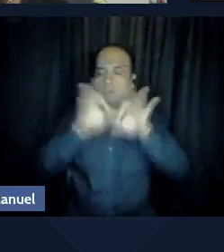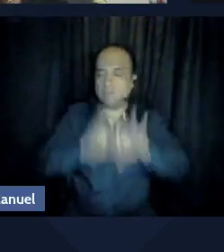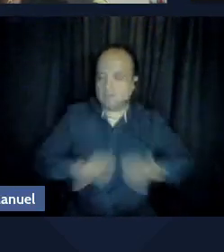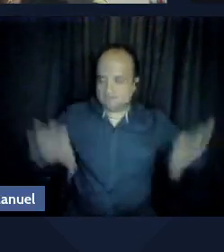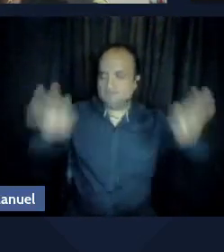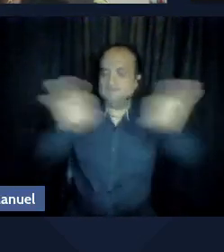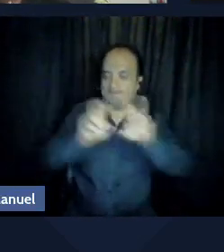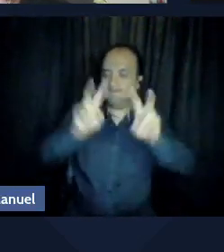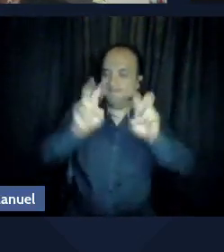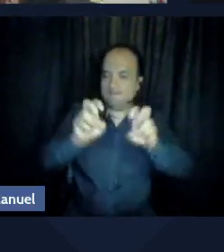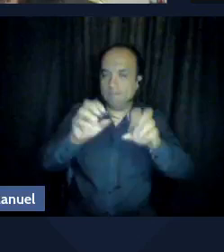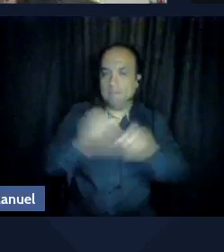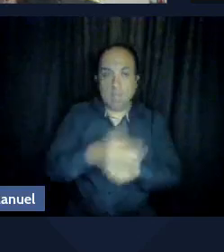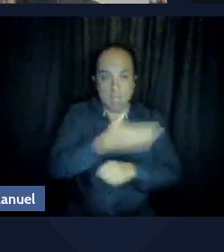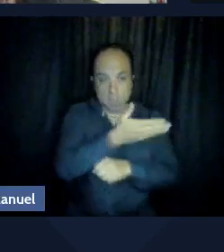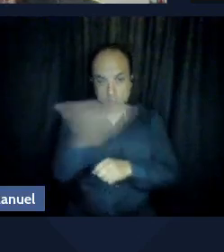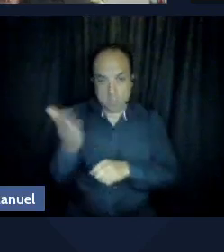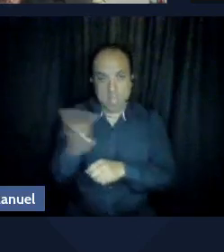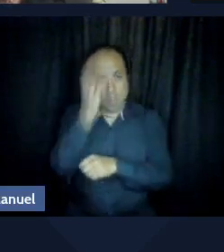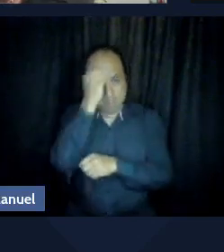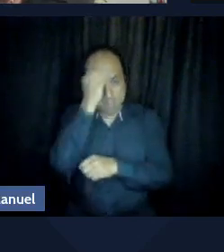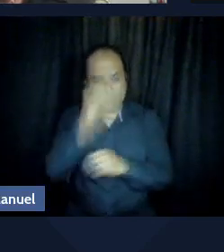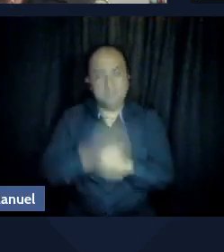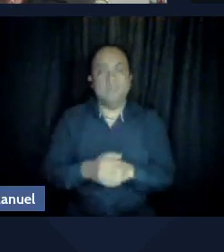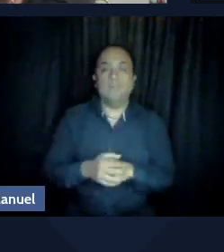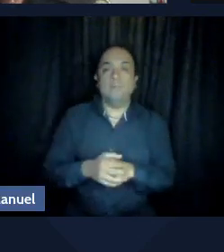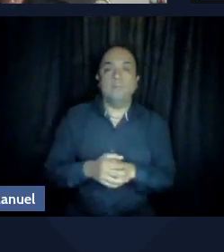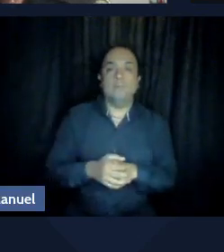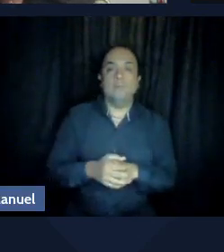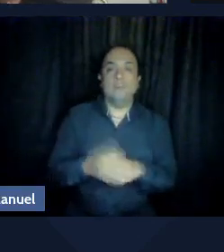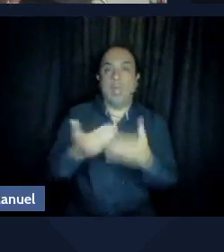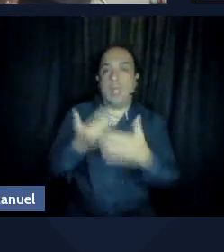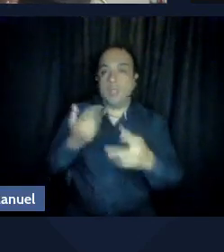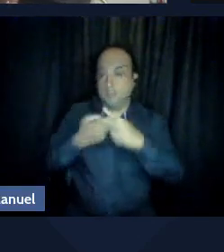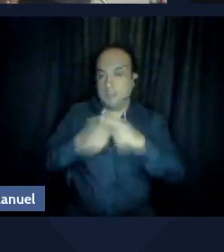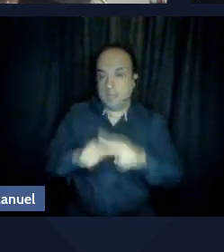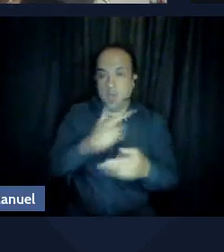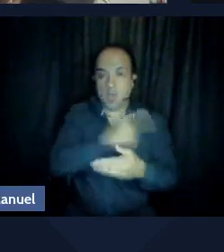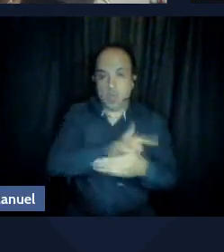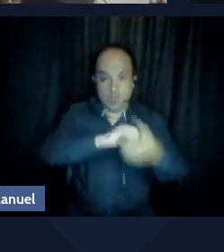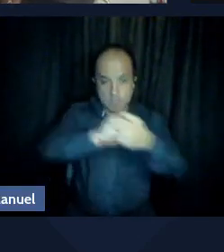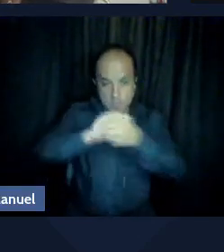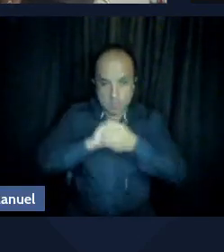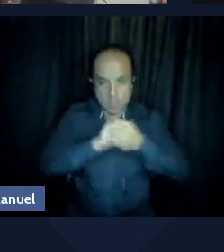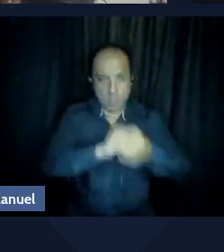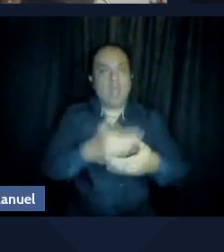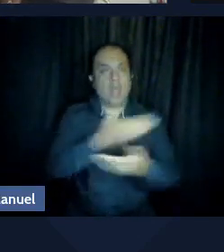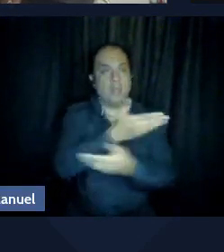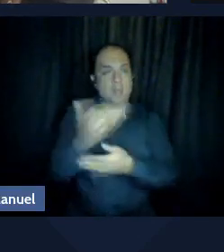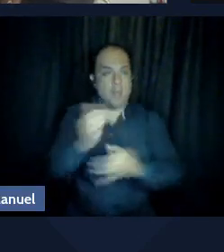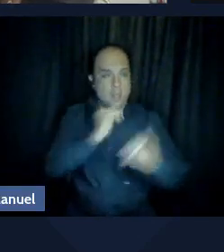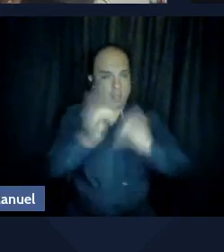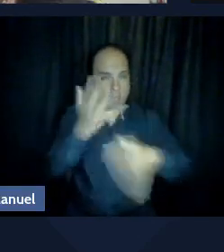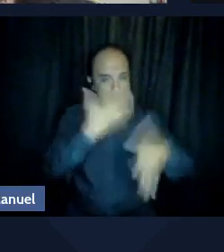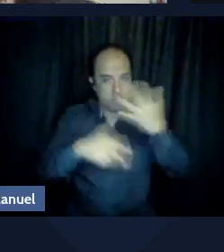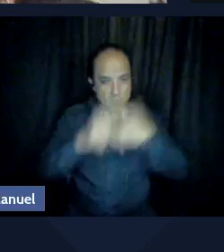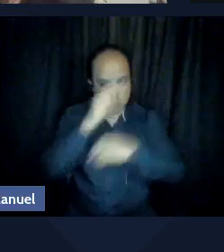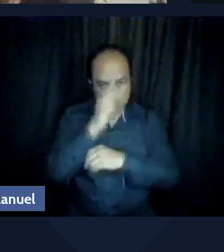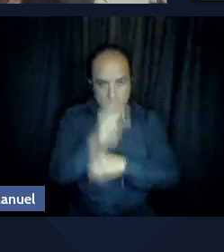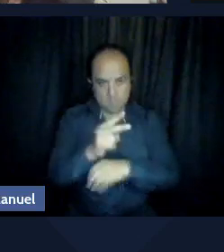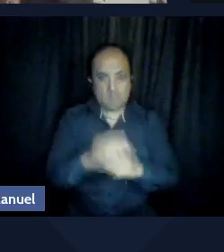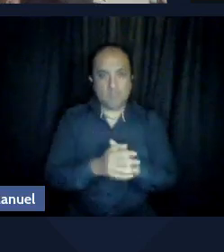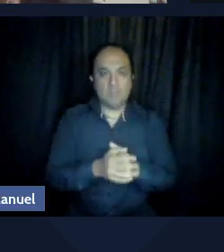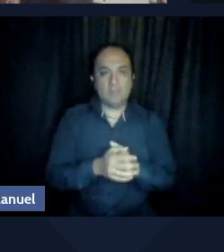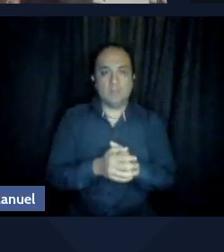importante para todas y todos. Pero bueno, pues antes de iniciar, saludo con mucho Ya lo tengo, ya gusto tengo. a las personas intérpretes de Ya,